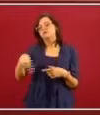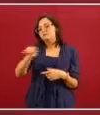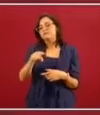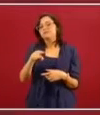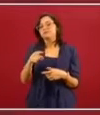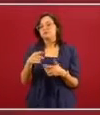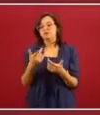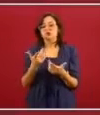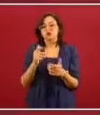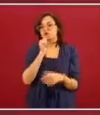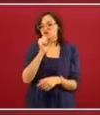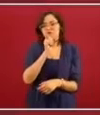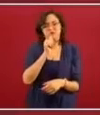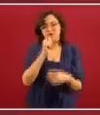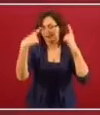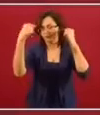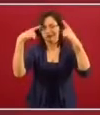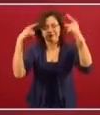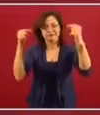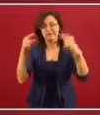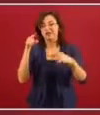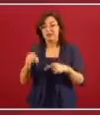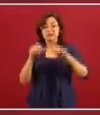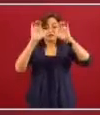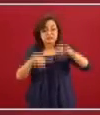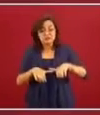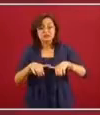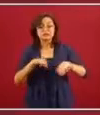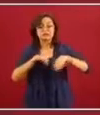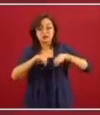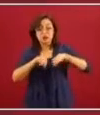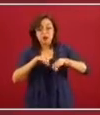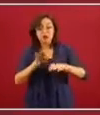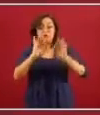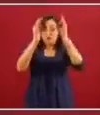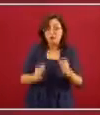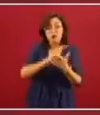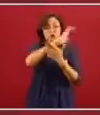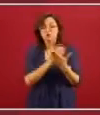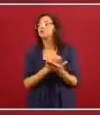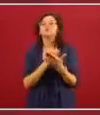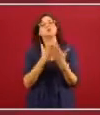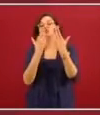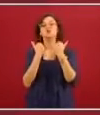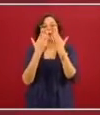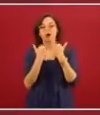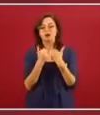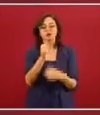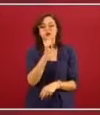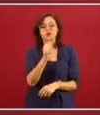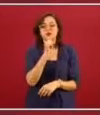están en entrenamiento, no están contratados por las unidades de salud. Existen distintas modalidades